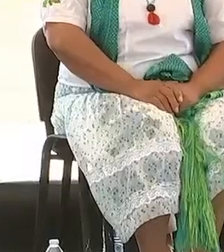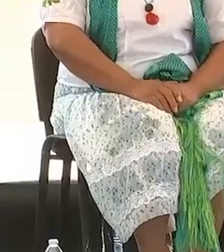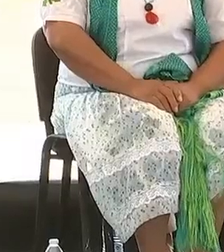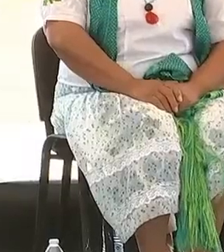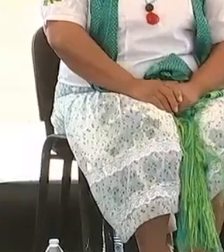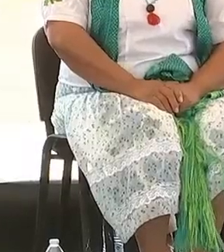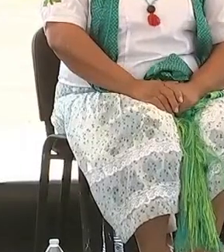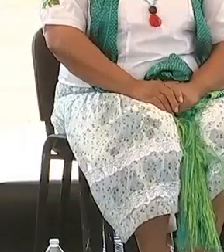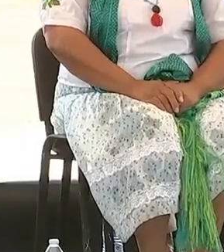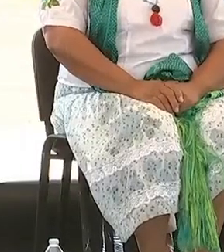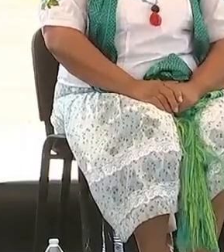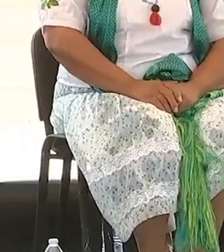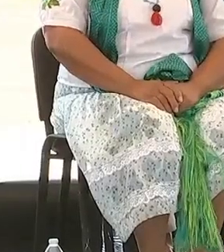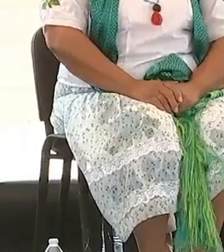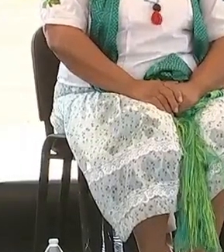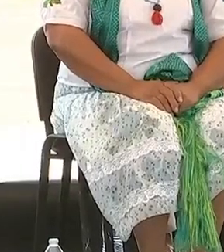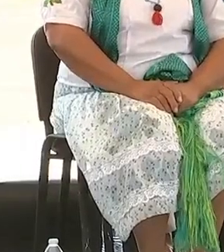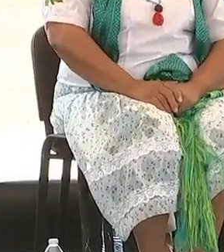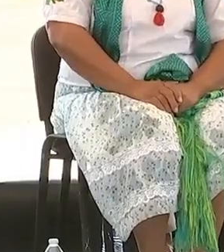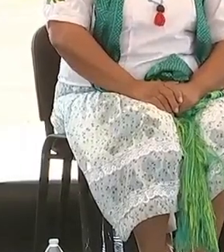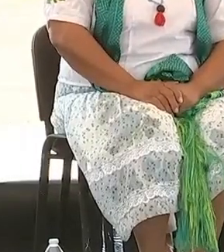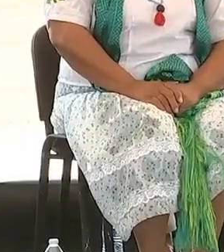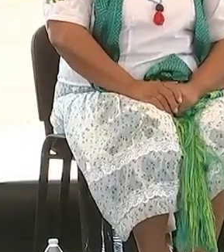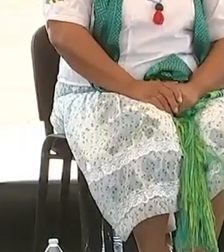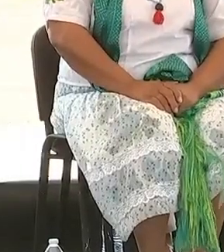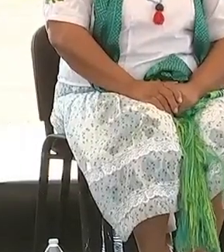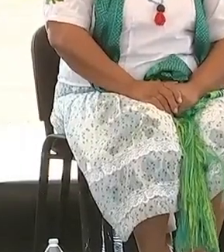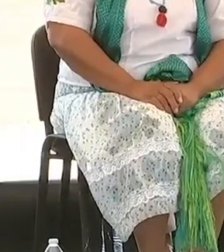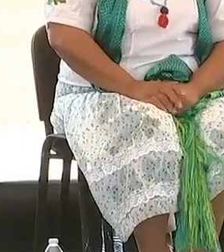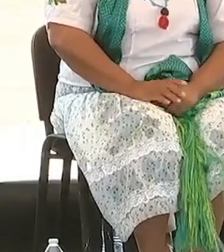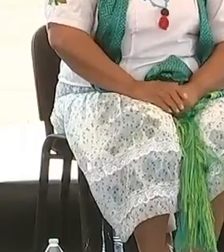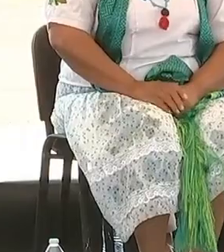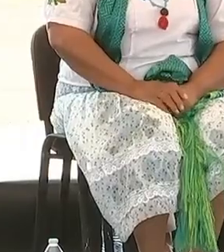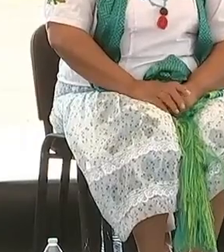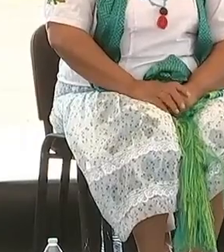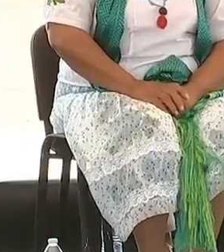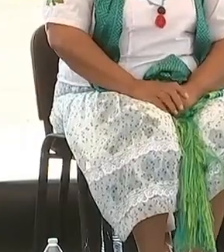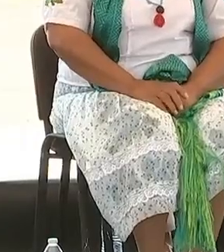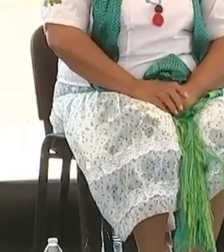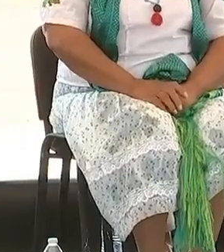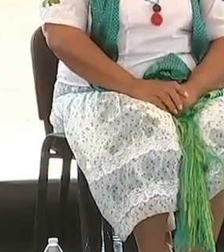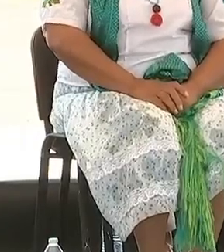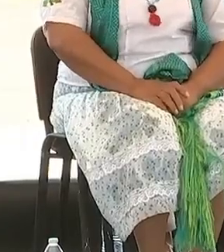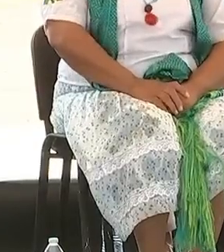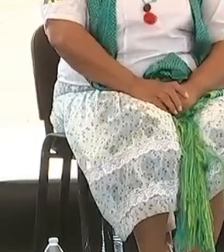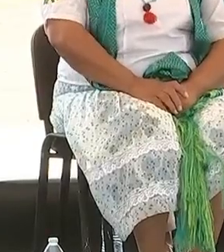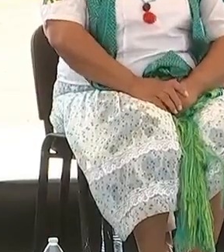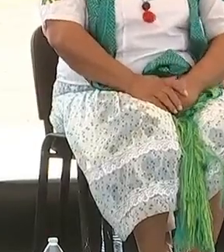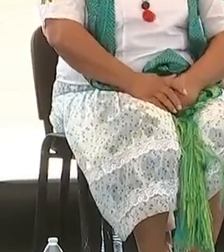Les pedimos sean tan amables de pasar a la mesa ubicada en su lado derecho.